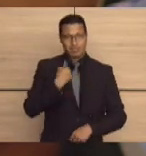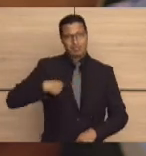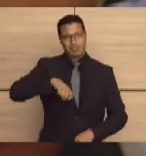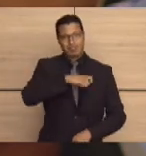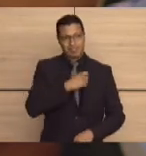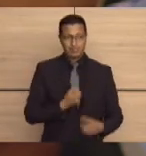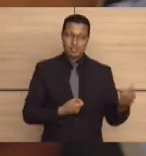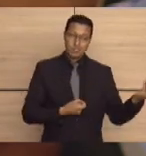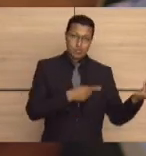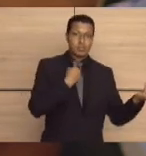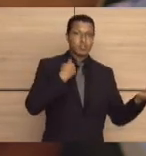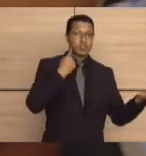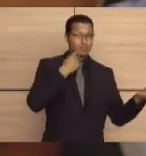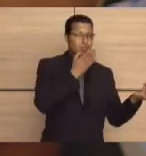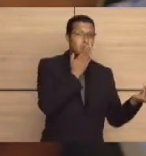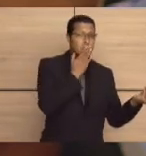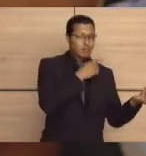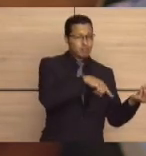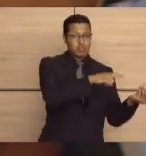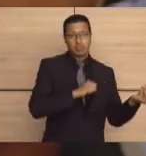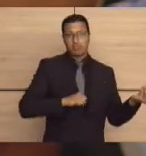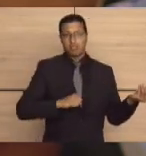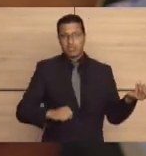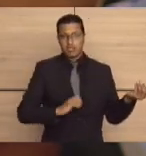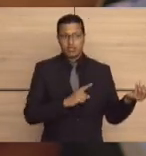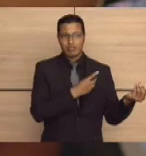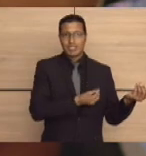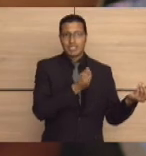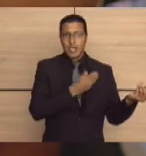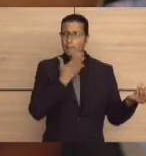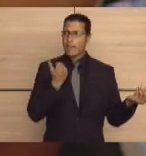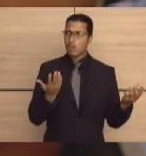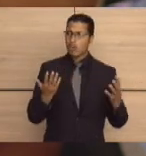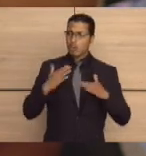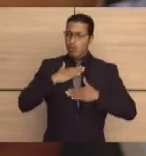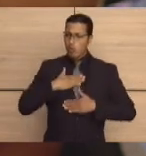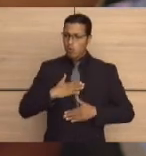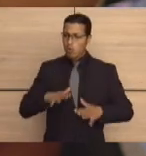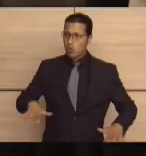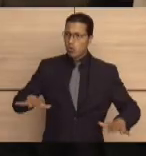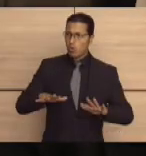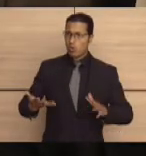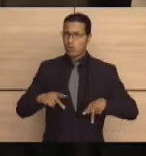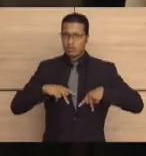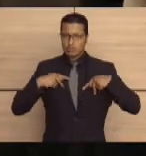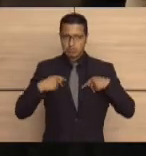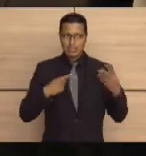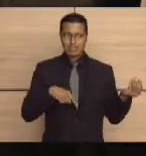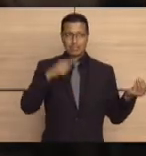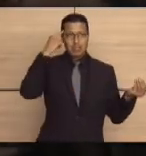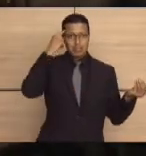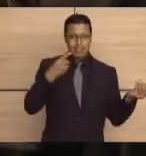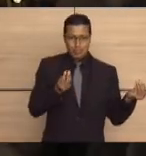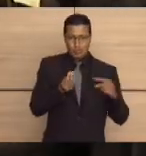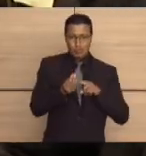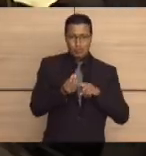los pueblos indígenas tenían derecho a buscar lo mejor para ellos porque temían que ese triunfo no